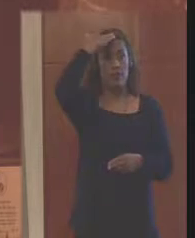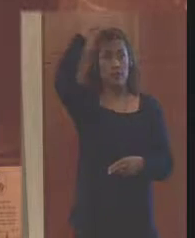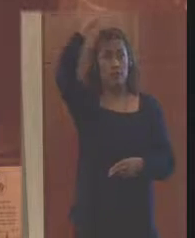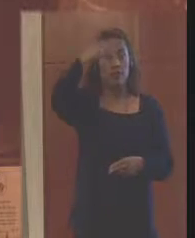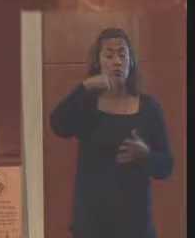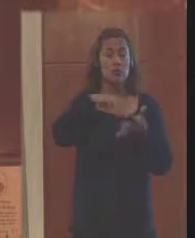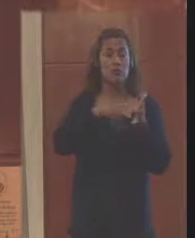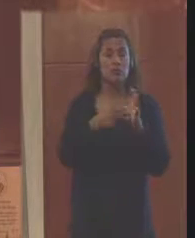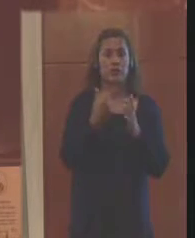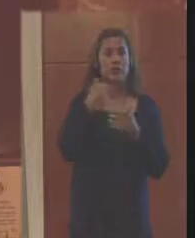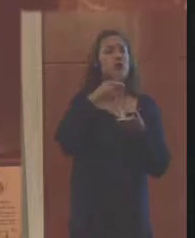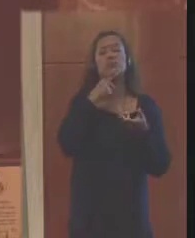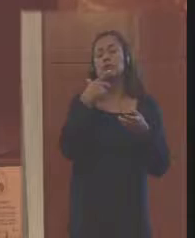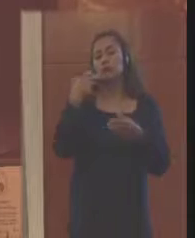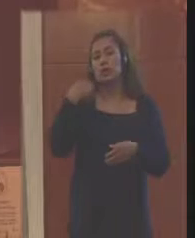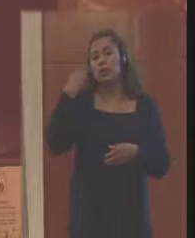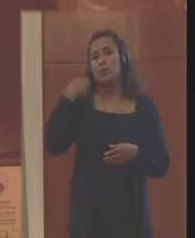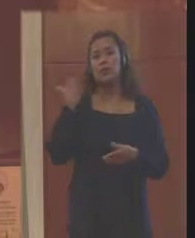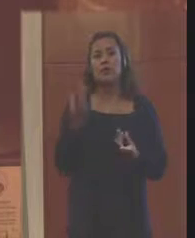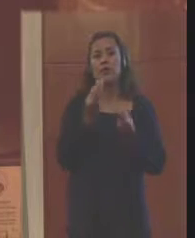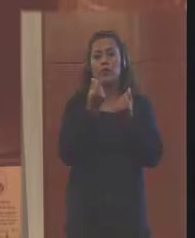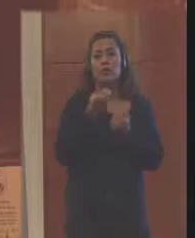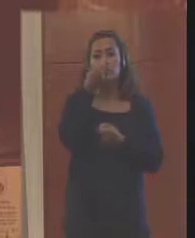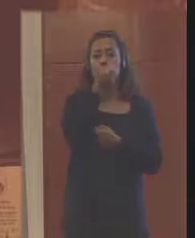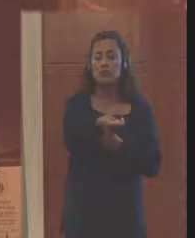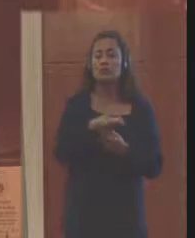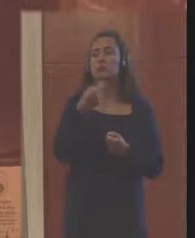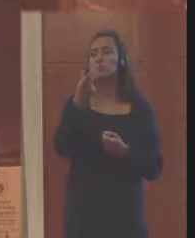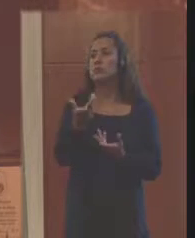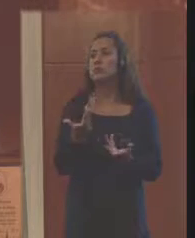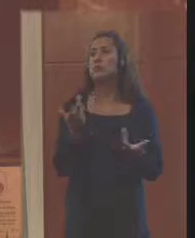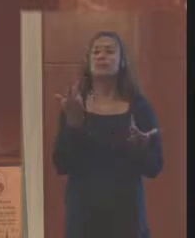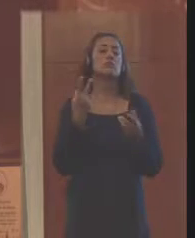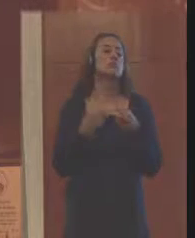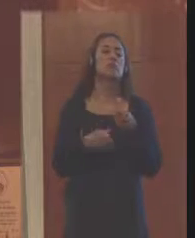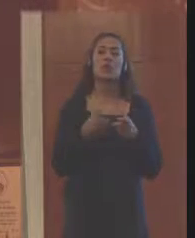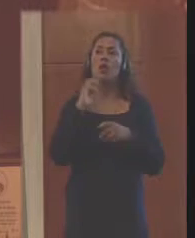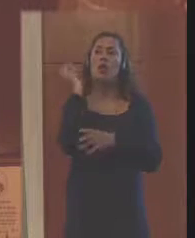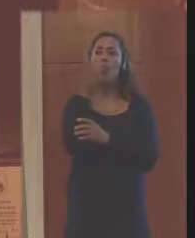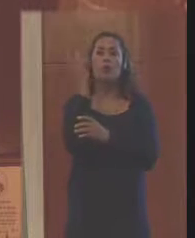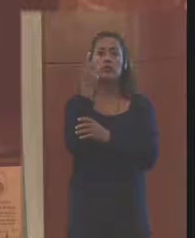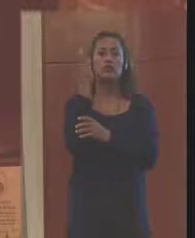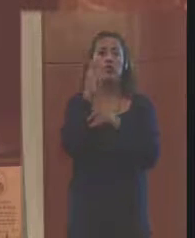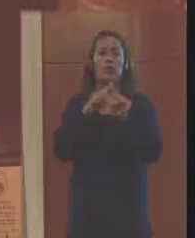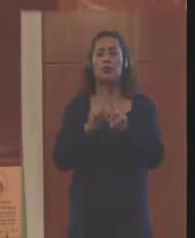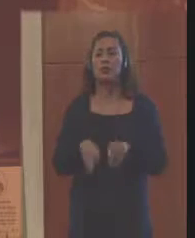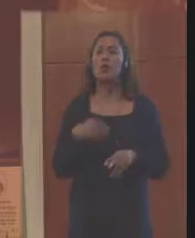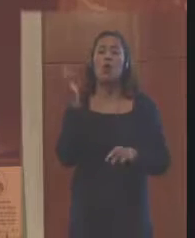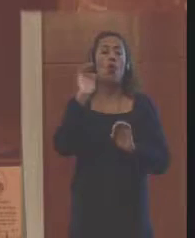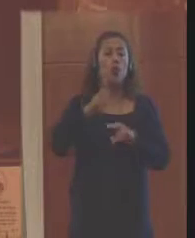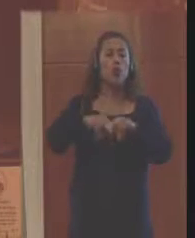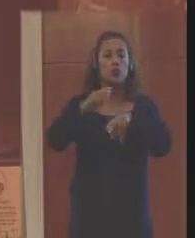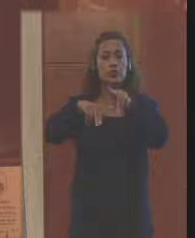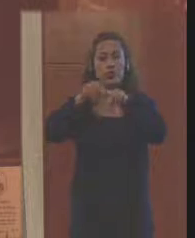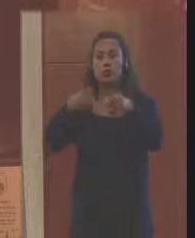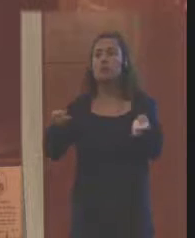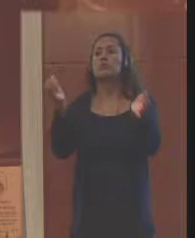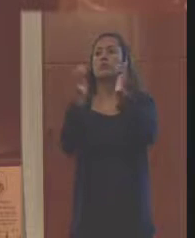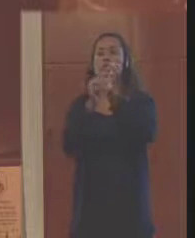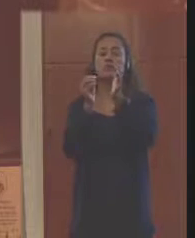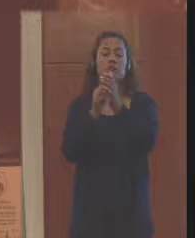cubrir los costos emergenciales, los costos de reconstrucción y también las pérdidas de ingreso futuro.